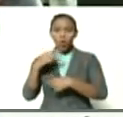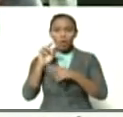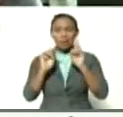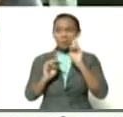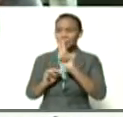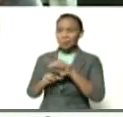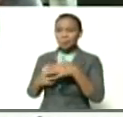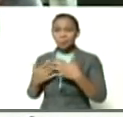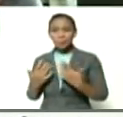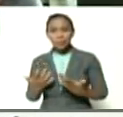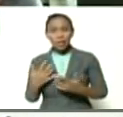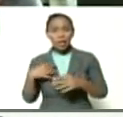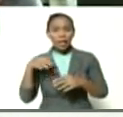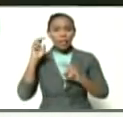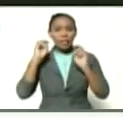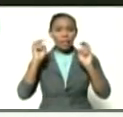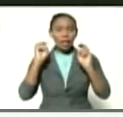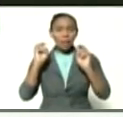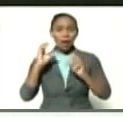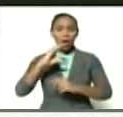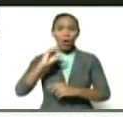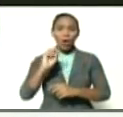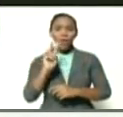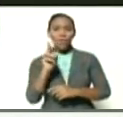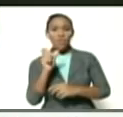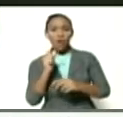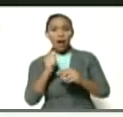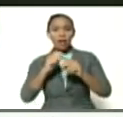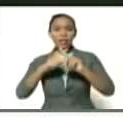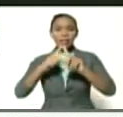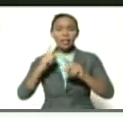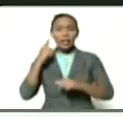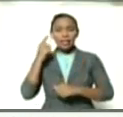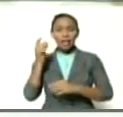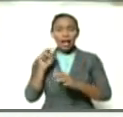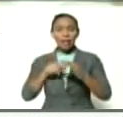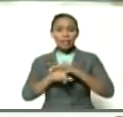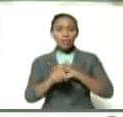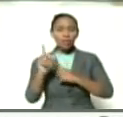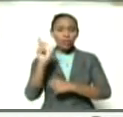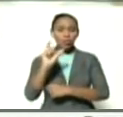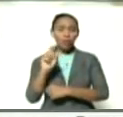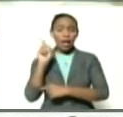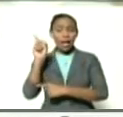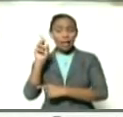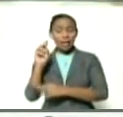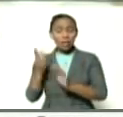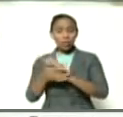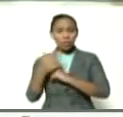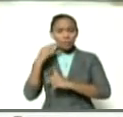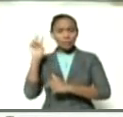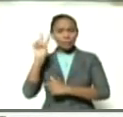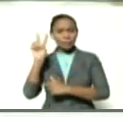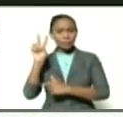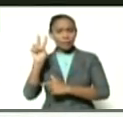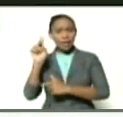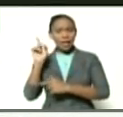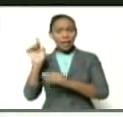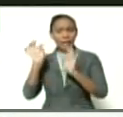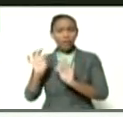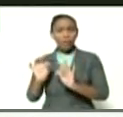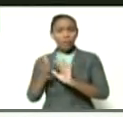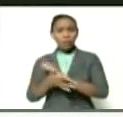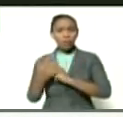ver con el mecanismo COVAX, del acceso a Venezuela a las vacunas a través de este mecanismo de